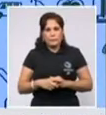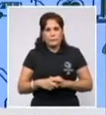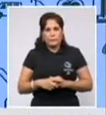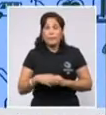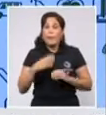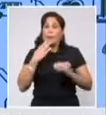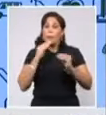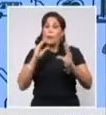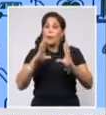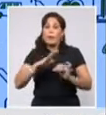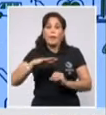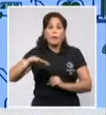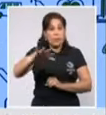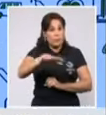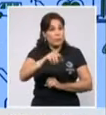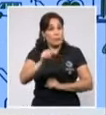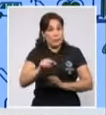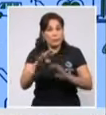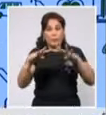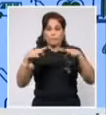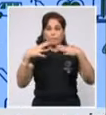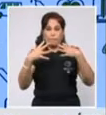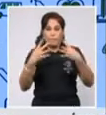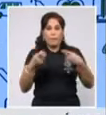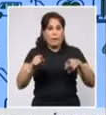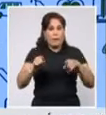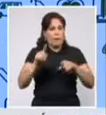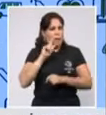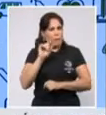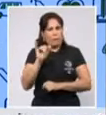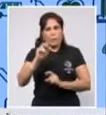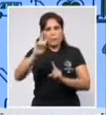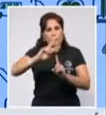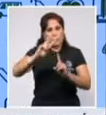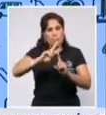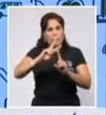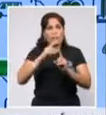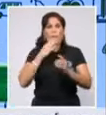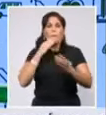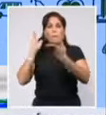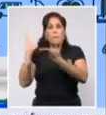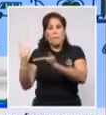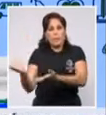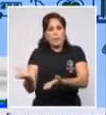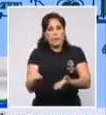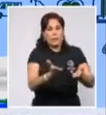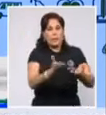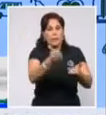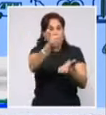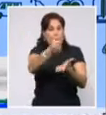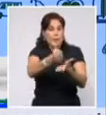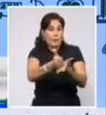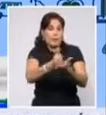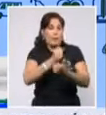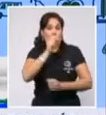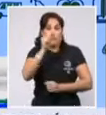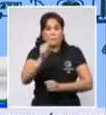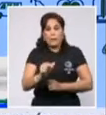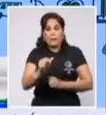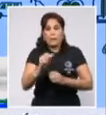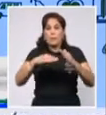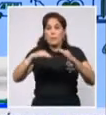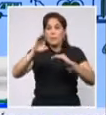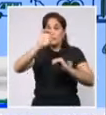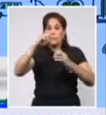Buenos días para ti y para todos los que nos acompañan. Bienvenidos una vez más a la sede del Centro de Prensa Internacional del Ministerio de Relaciones Exteriores